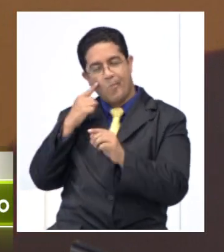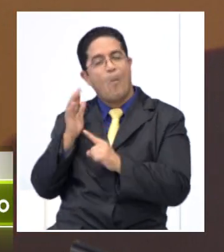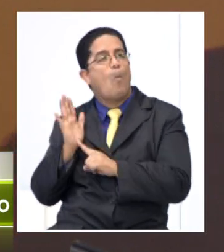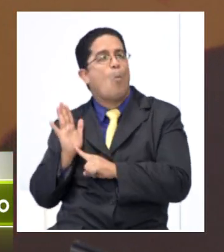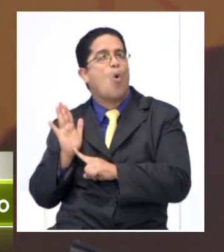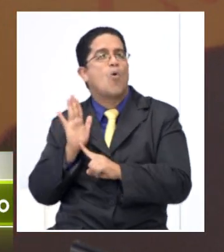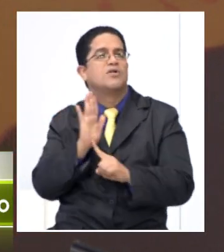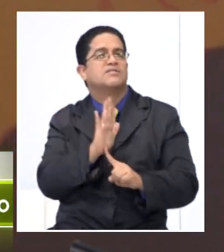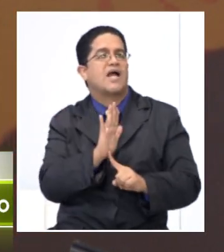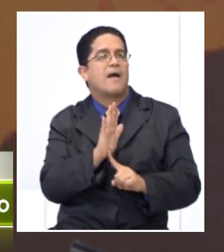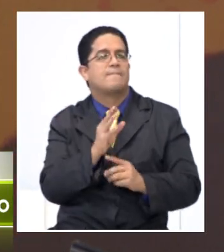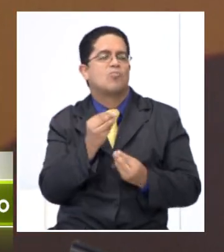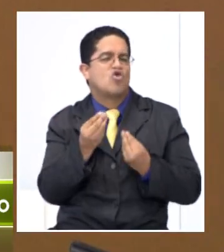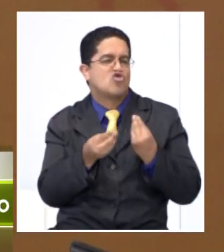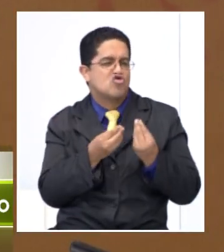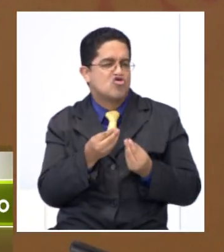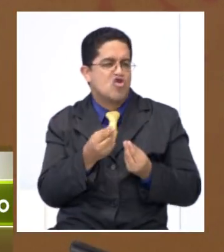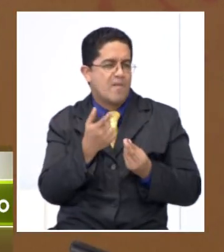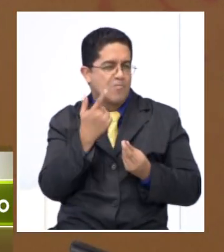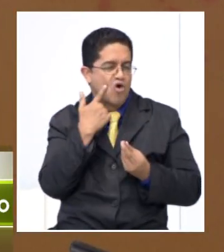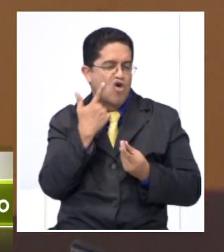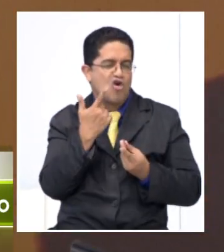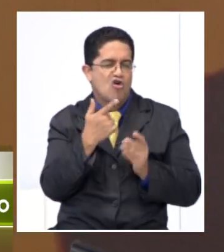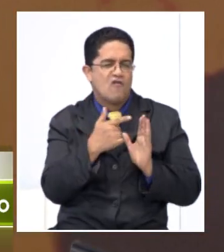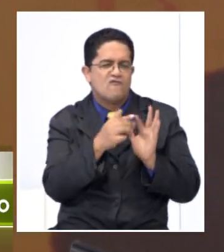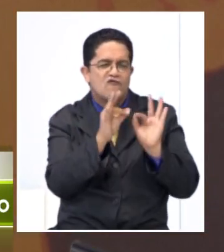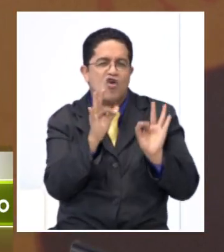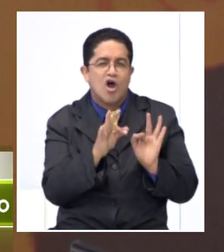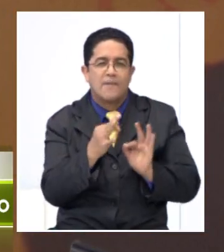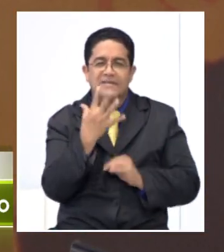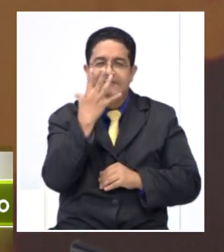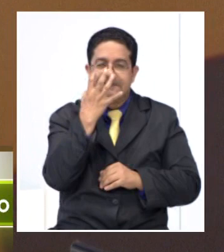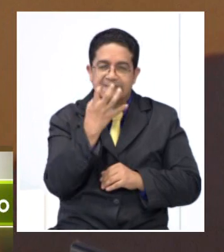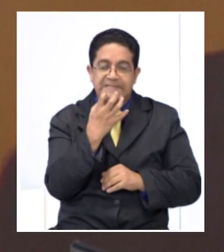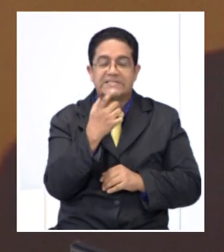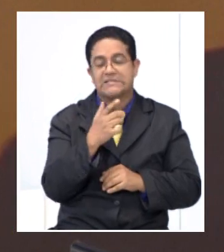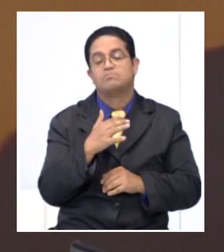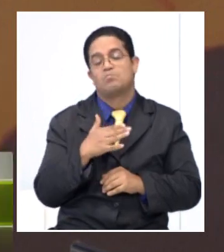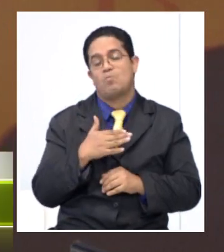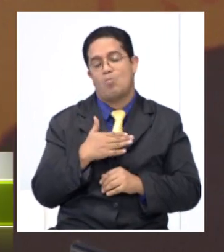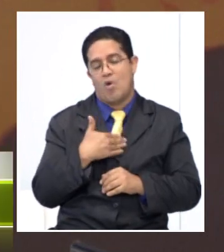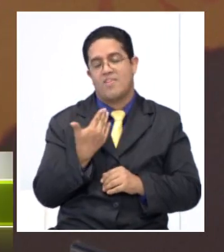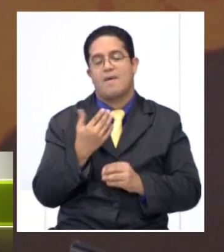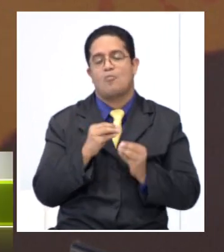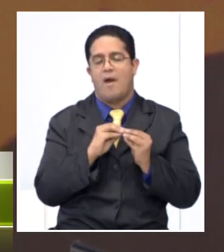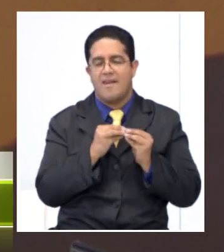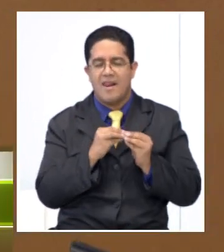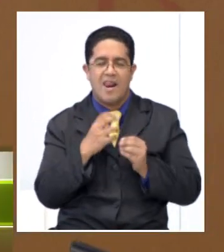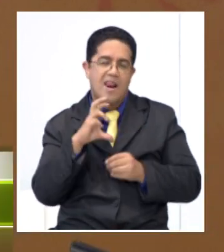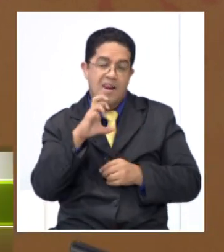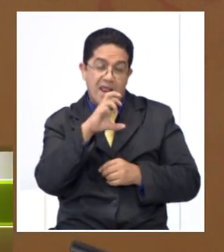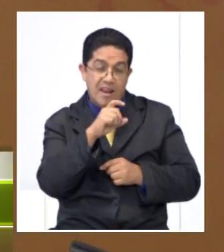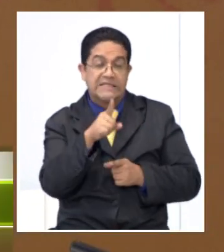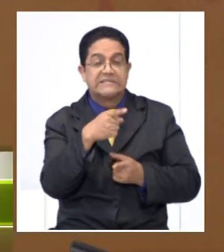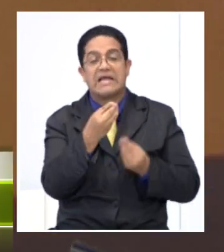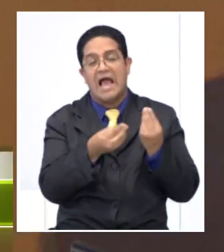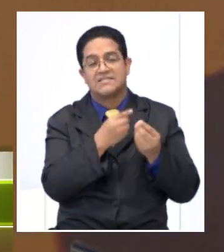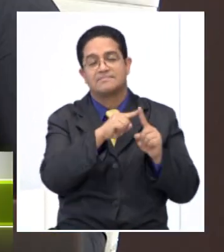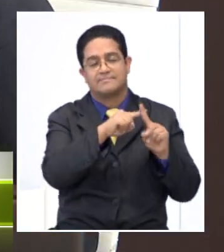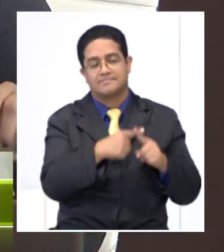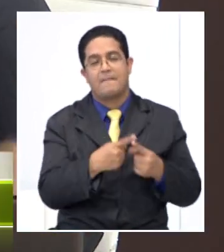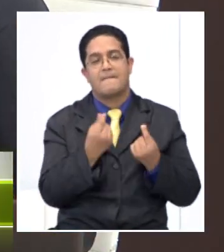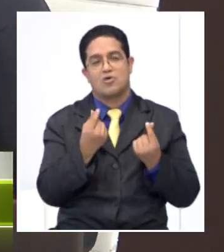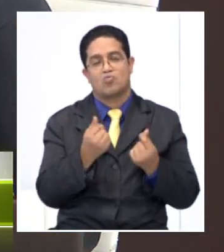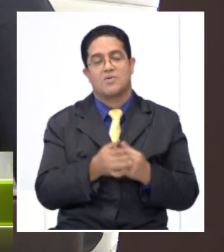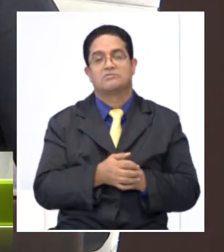mostramos los distintos signos de envejecimiento que tiene, le decimos qué tanto le podemos corregir y de una vez le hacemos el presupuesto. Por